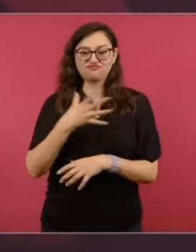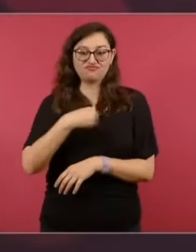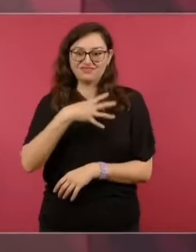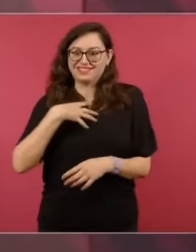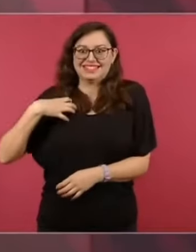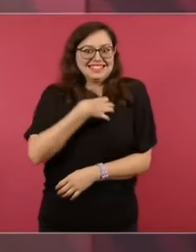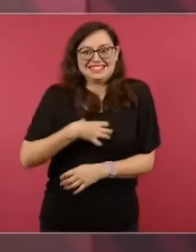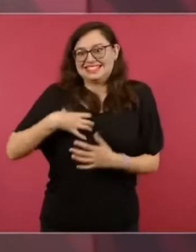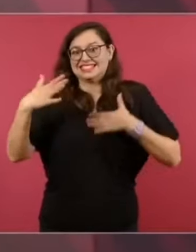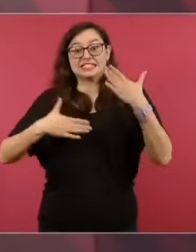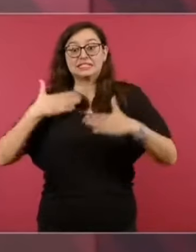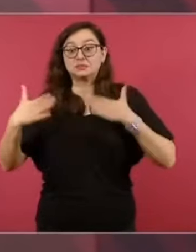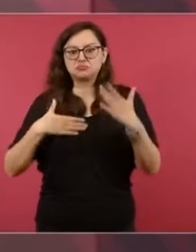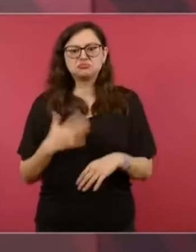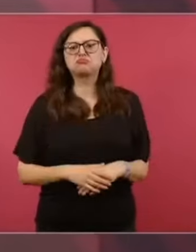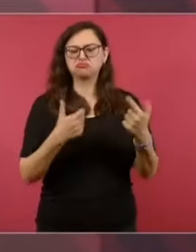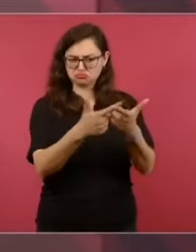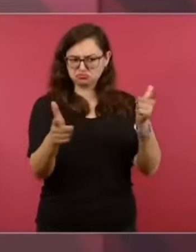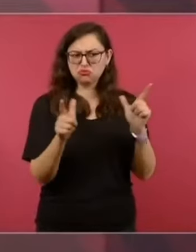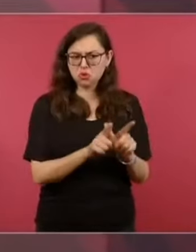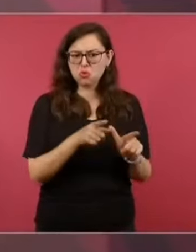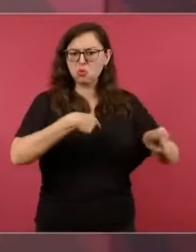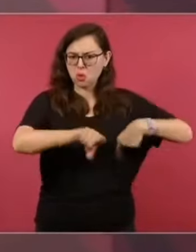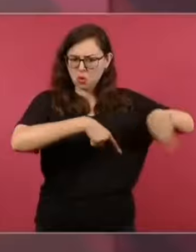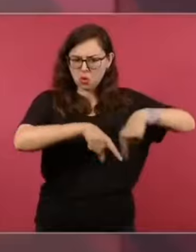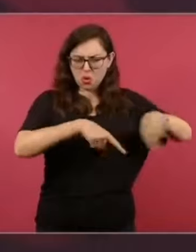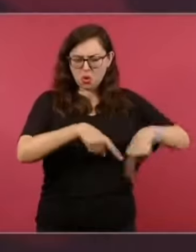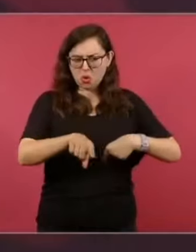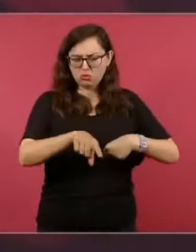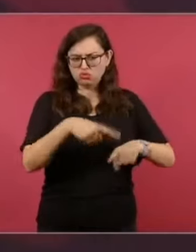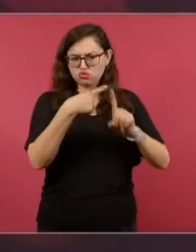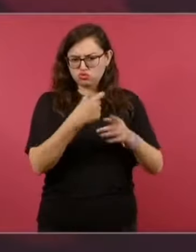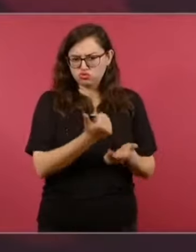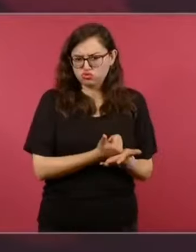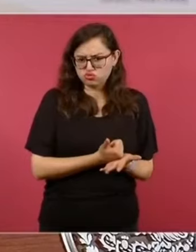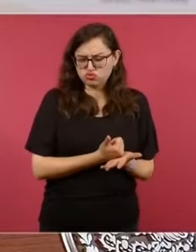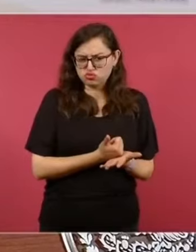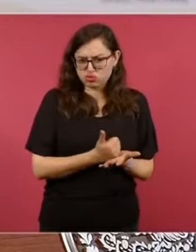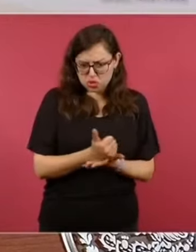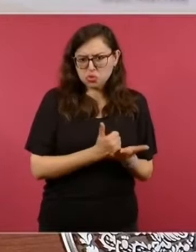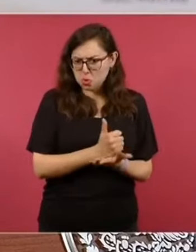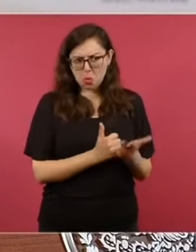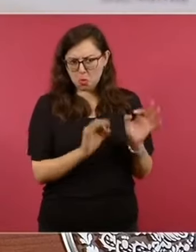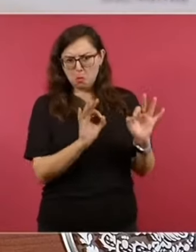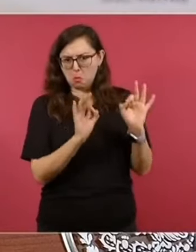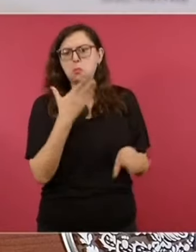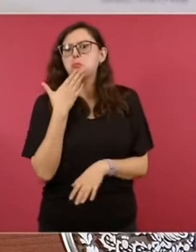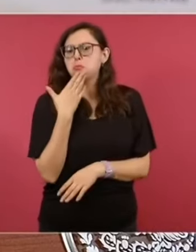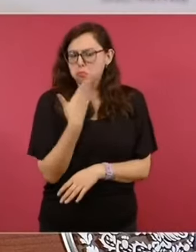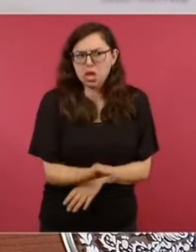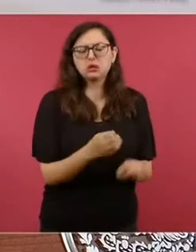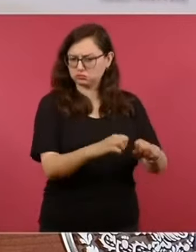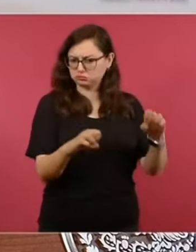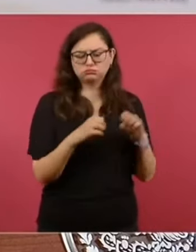los resultados el Cruz Azul un buen equipo buen equipo eh No me siento no me siento